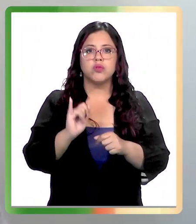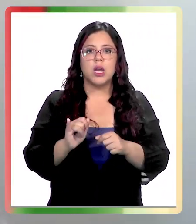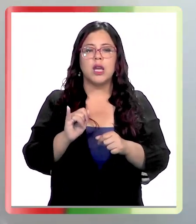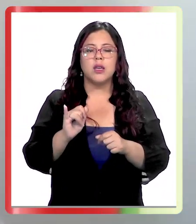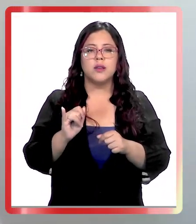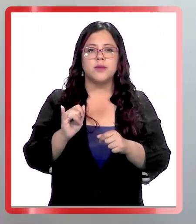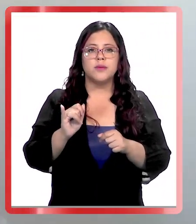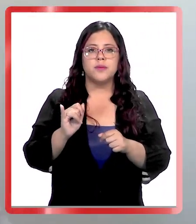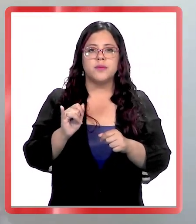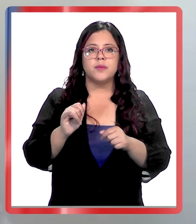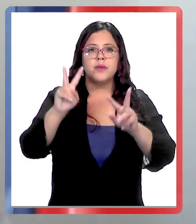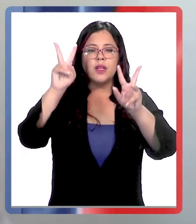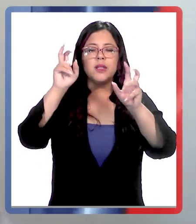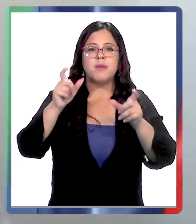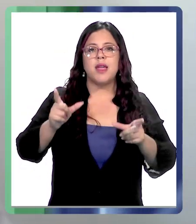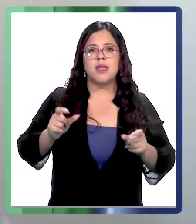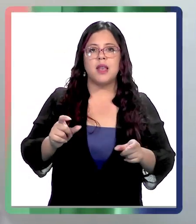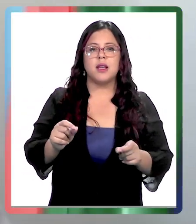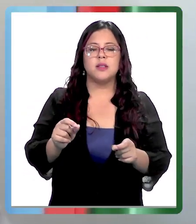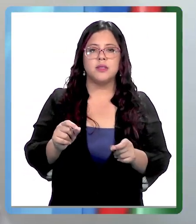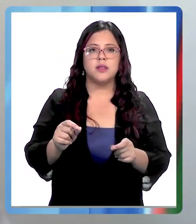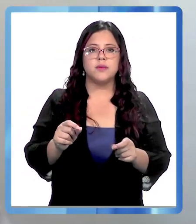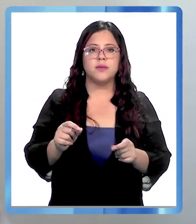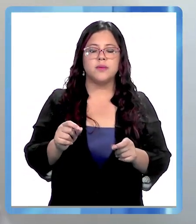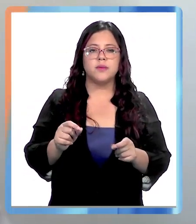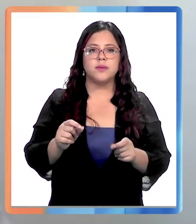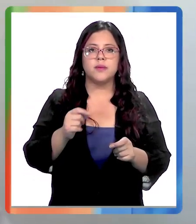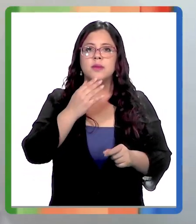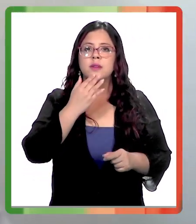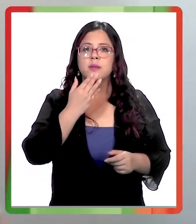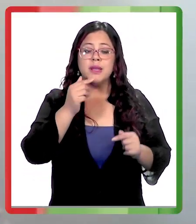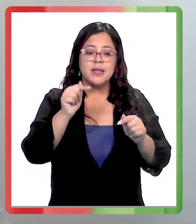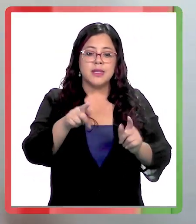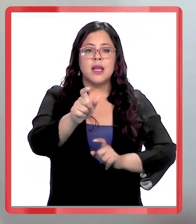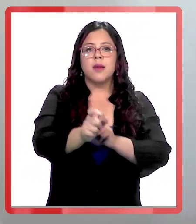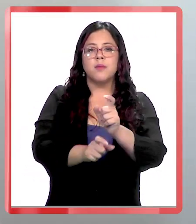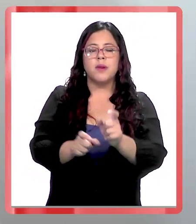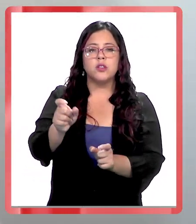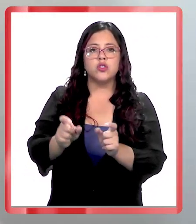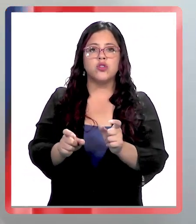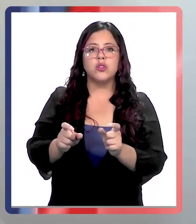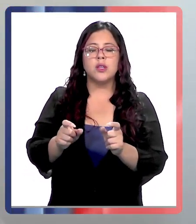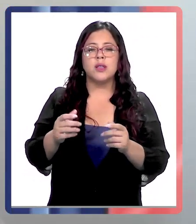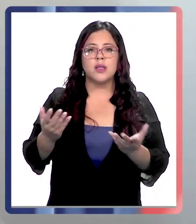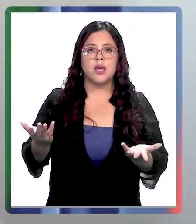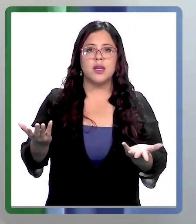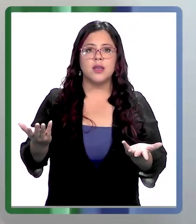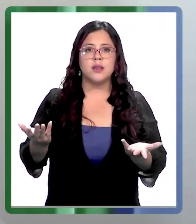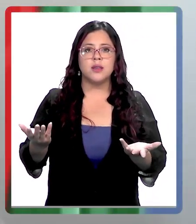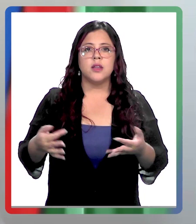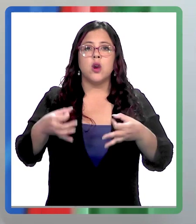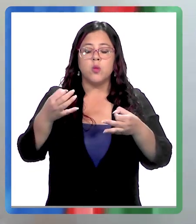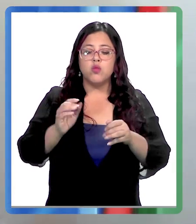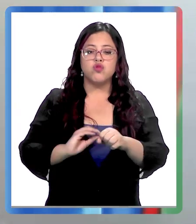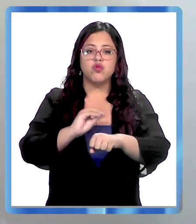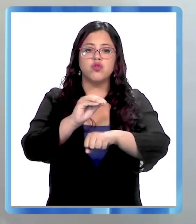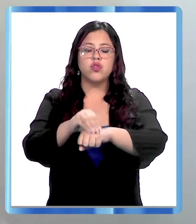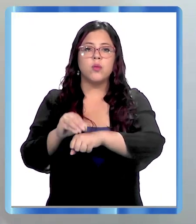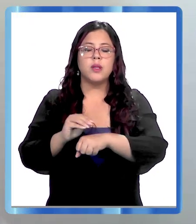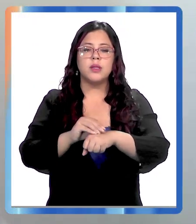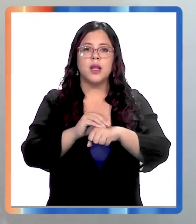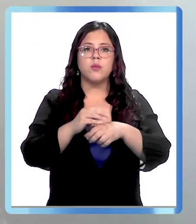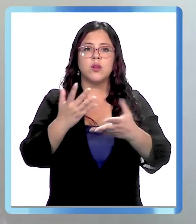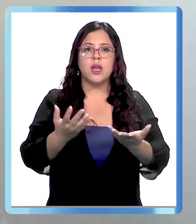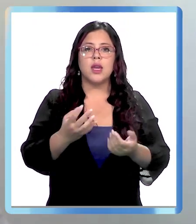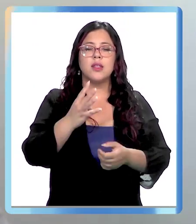y confirmar o descartar la presencia de un cáncer colorectal. Aquellas personas que no tienen antecedentes familiares y que no tienen